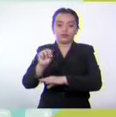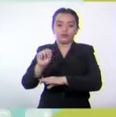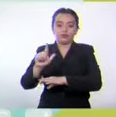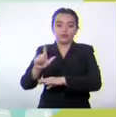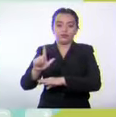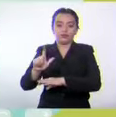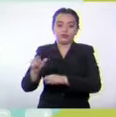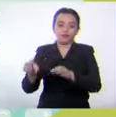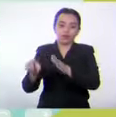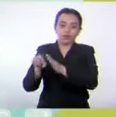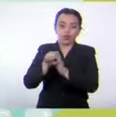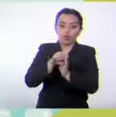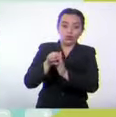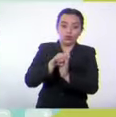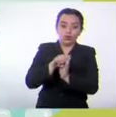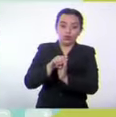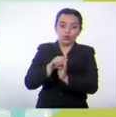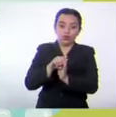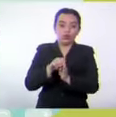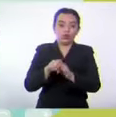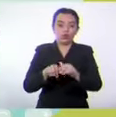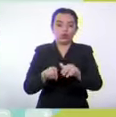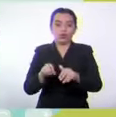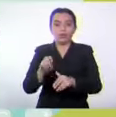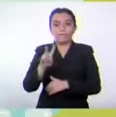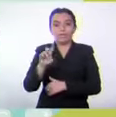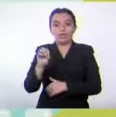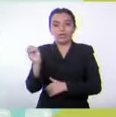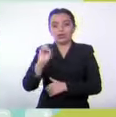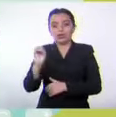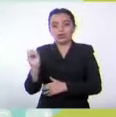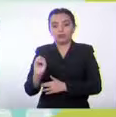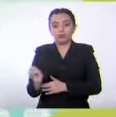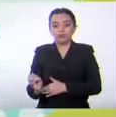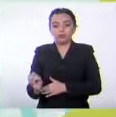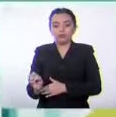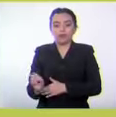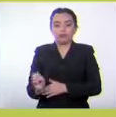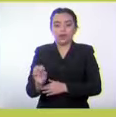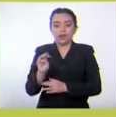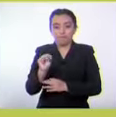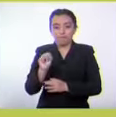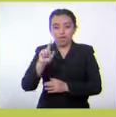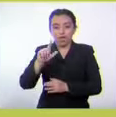alcohol etílico al 20% mililitro sobre mililitro.